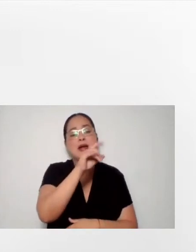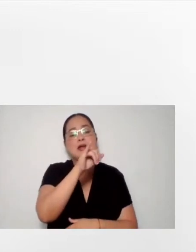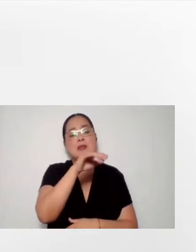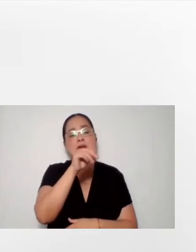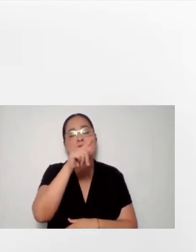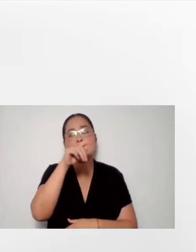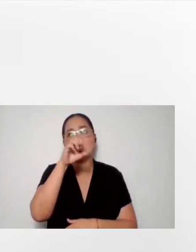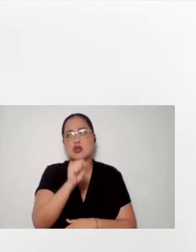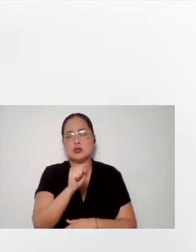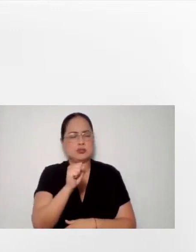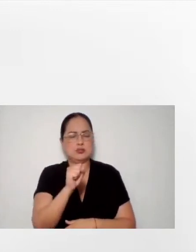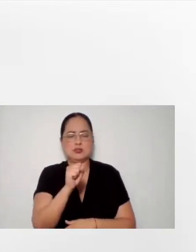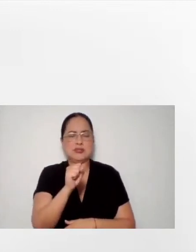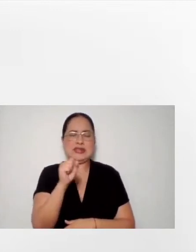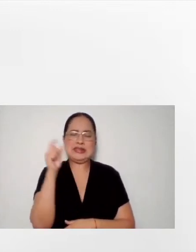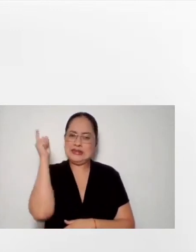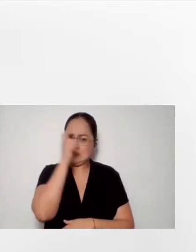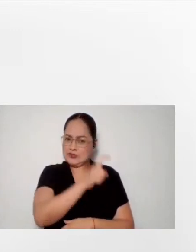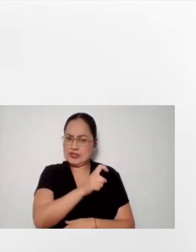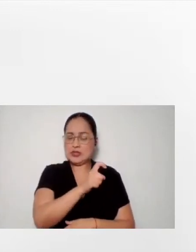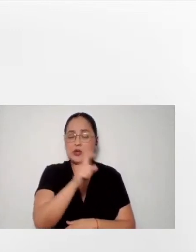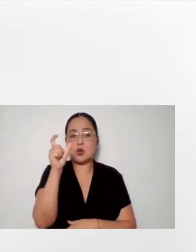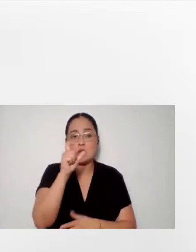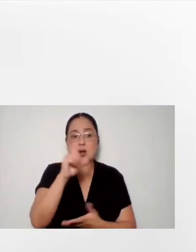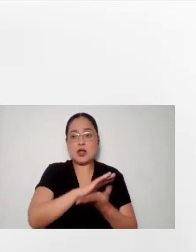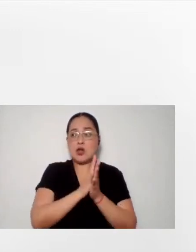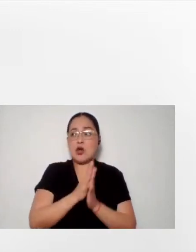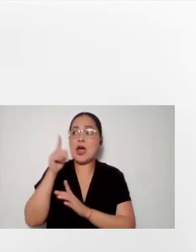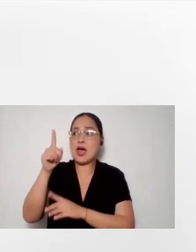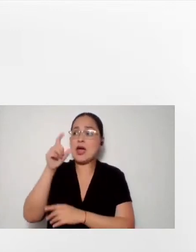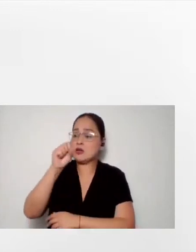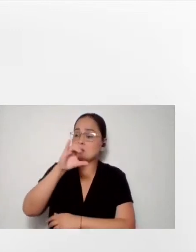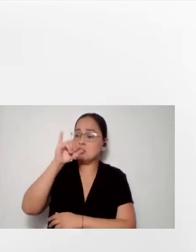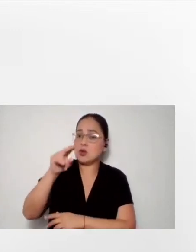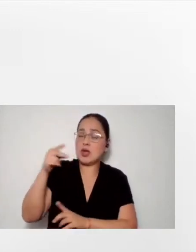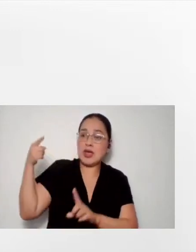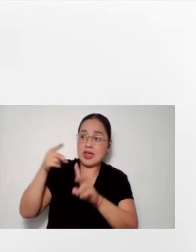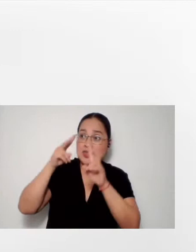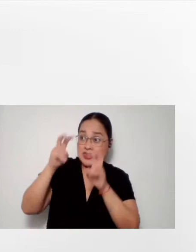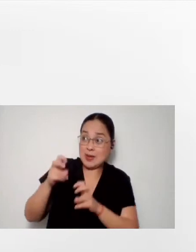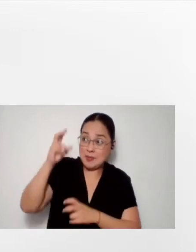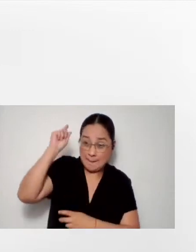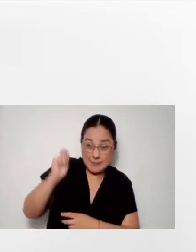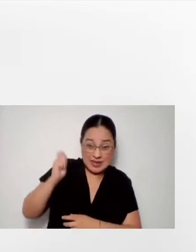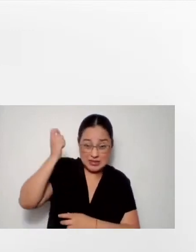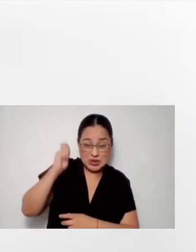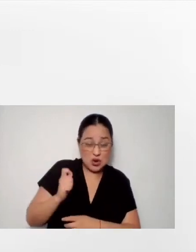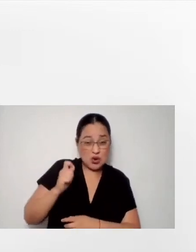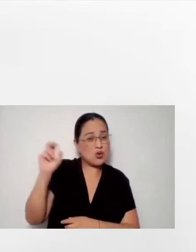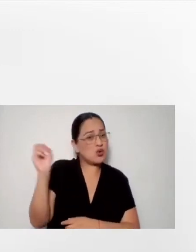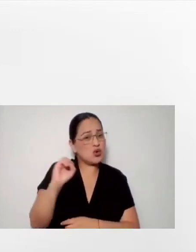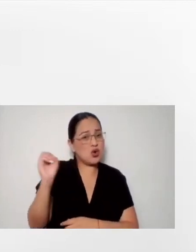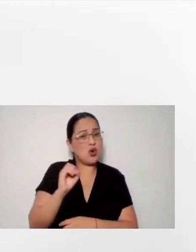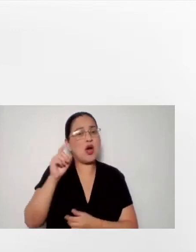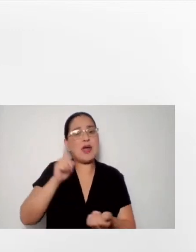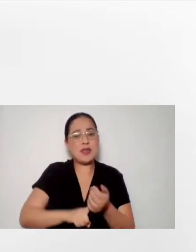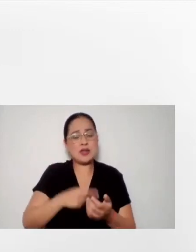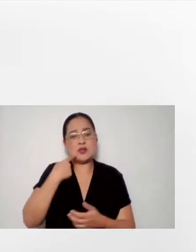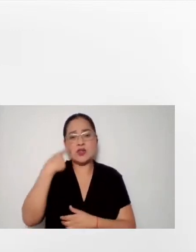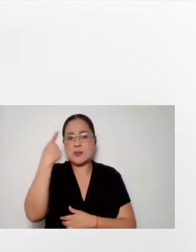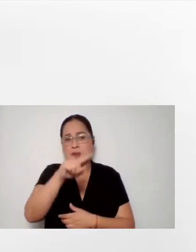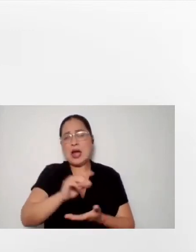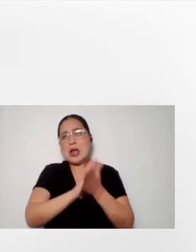precedentes que finalmente cuando llegan a la Corte no tocan el tema de los alimentos, sino que entran por una demanda de alimentos,